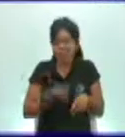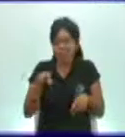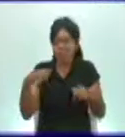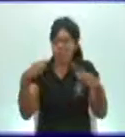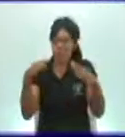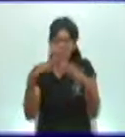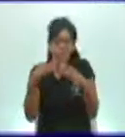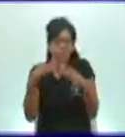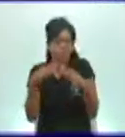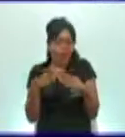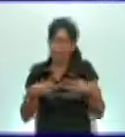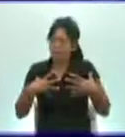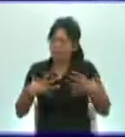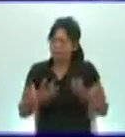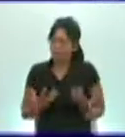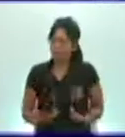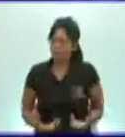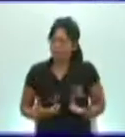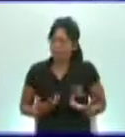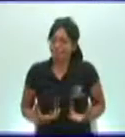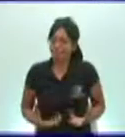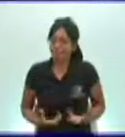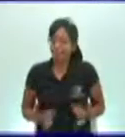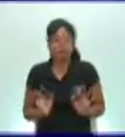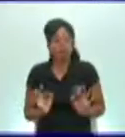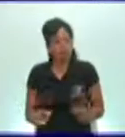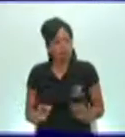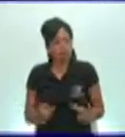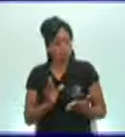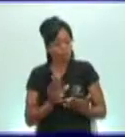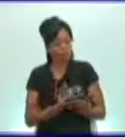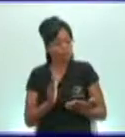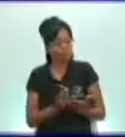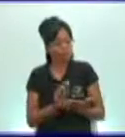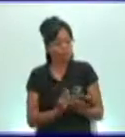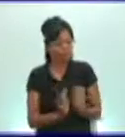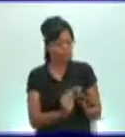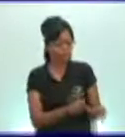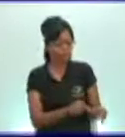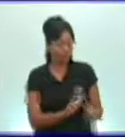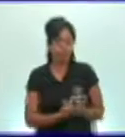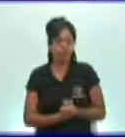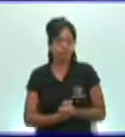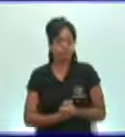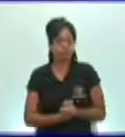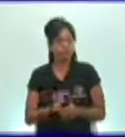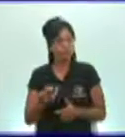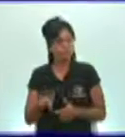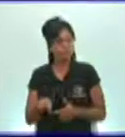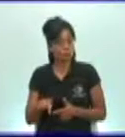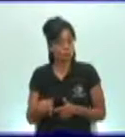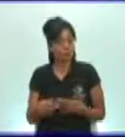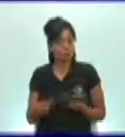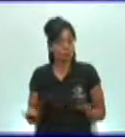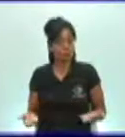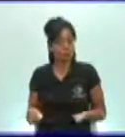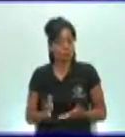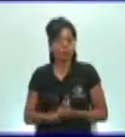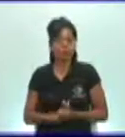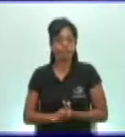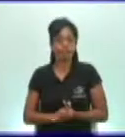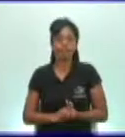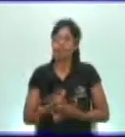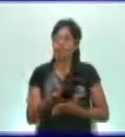casa, están cómodos, pero siempre con los libros a mano. Ahora sí vamos a copiar